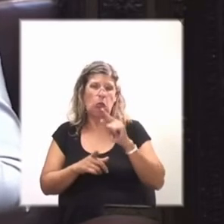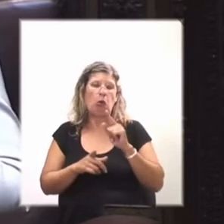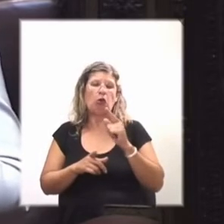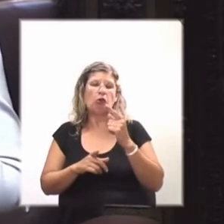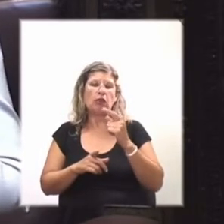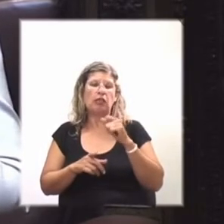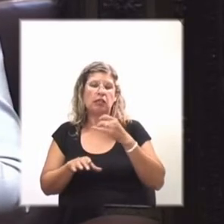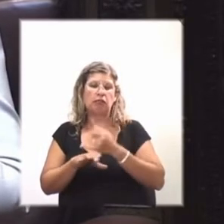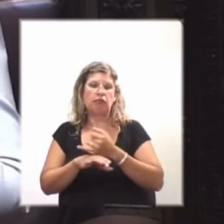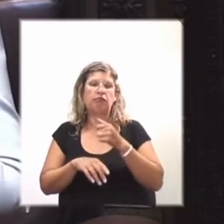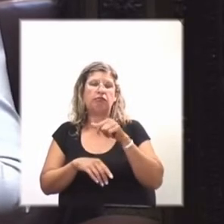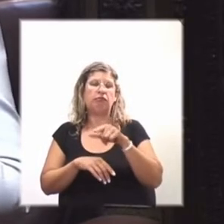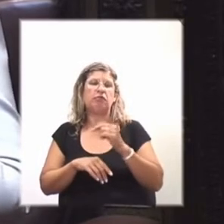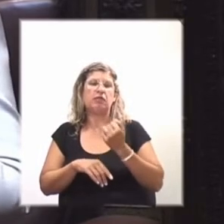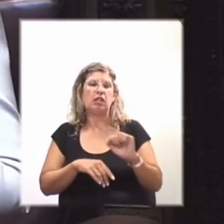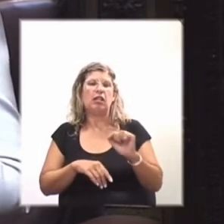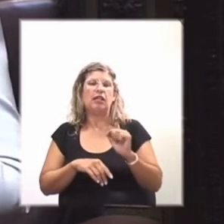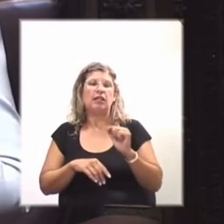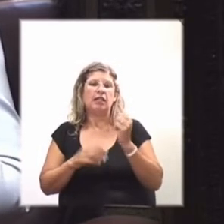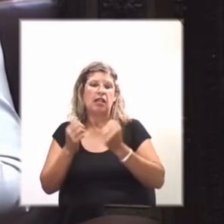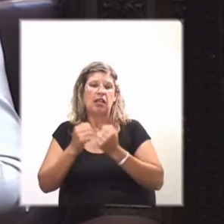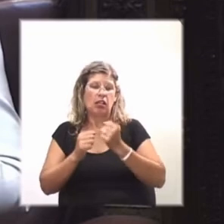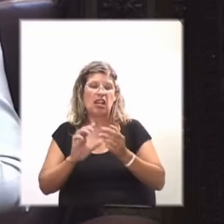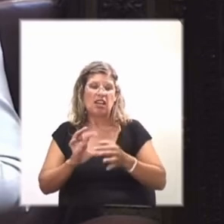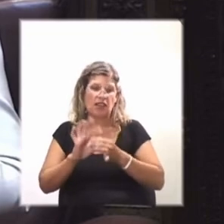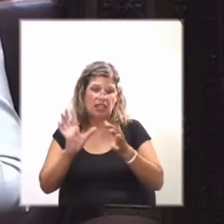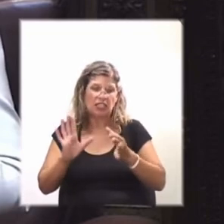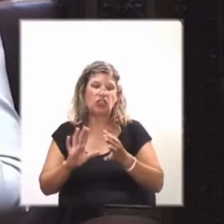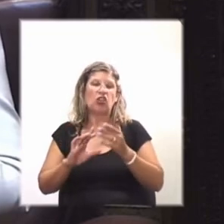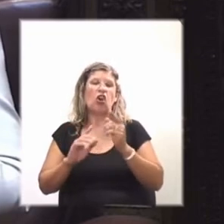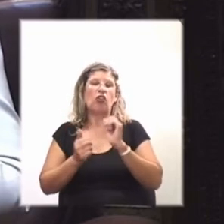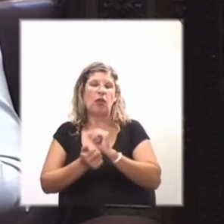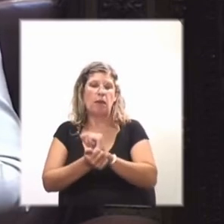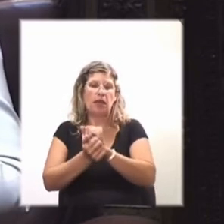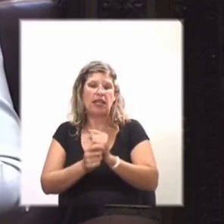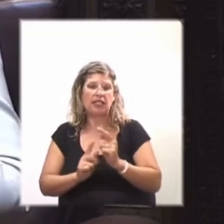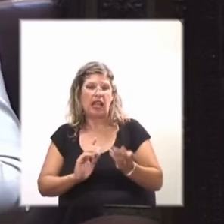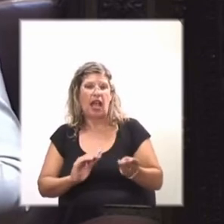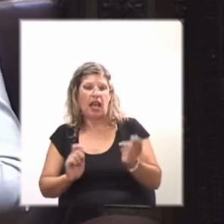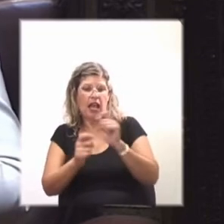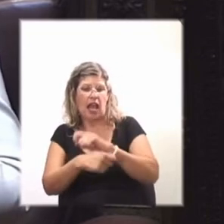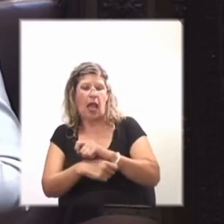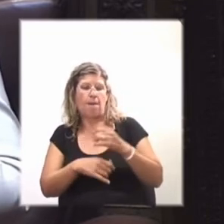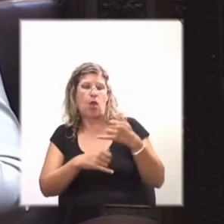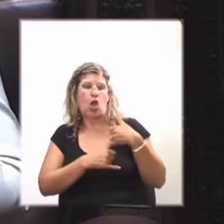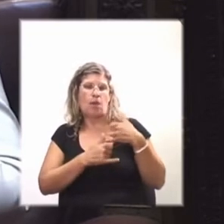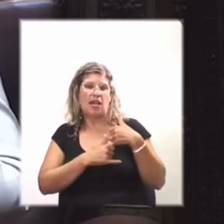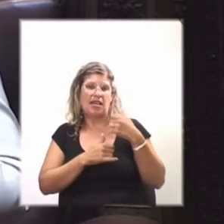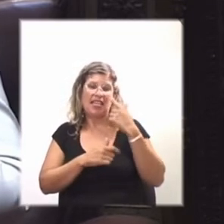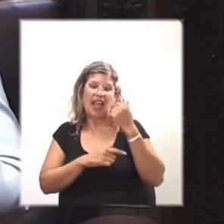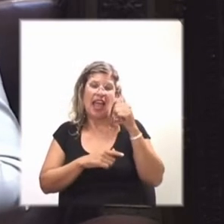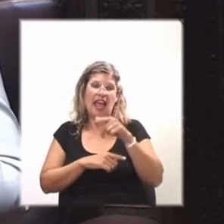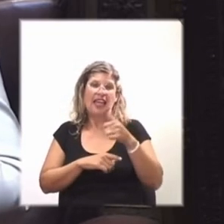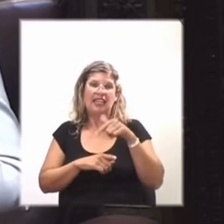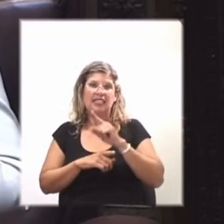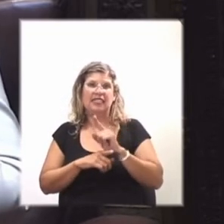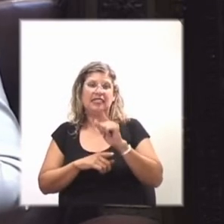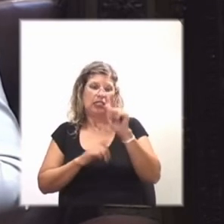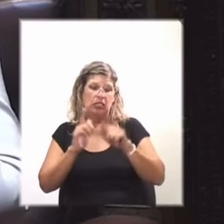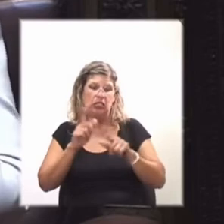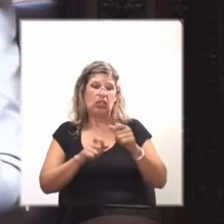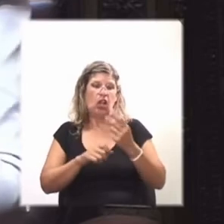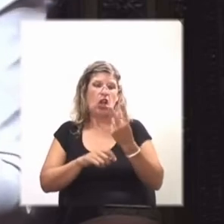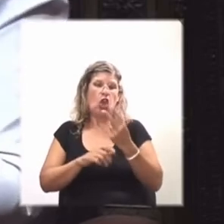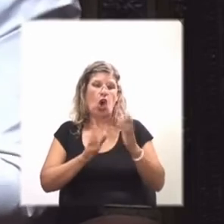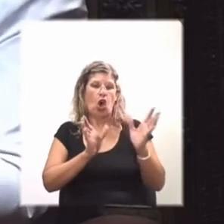económicos, liberación de presos en el mismo sentido, cambios en los mandos militares, cónclaves de hombres públicos divididos en 2